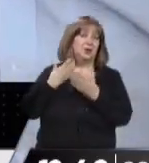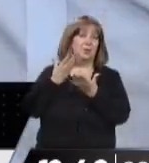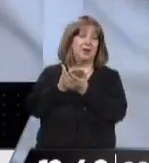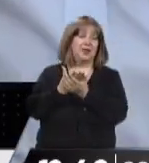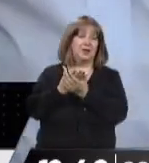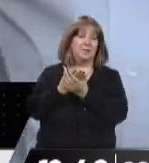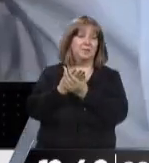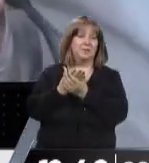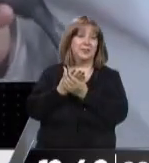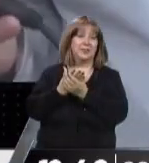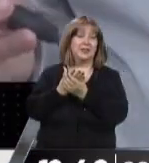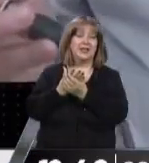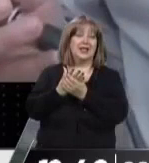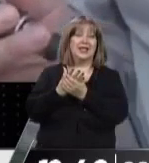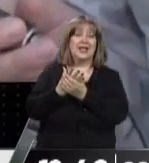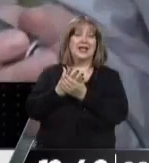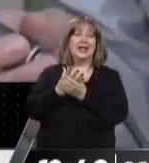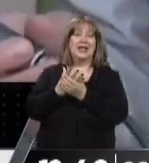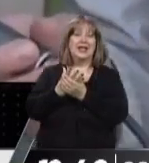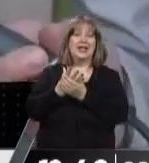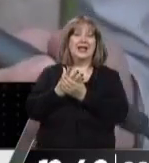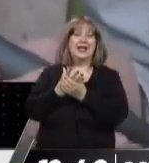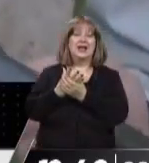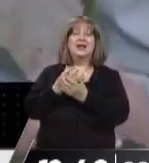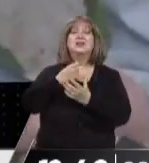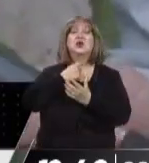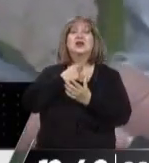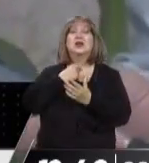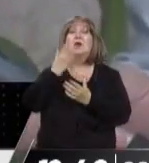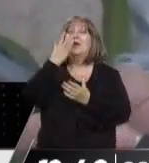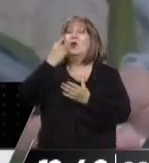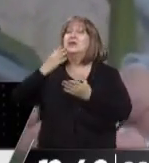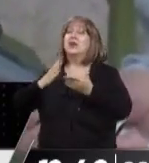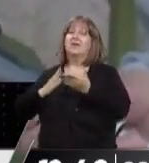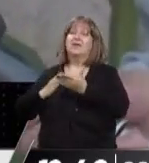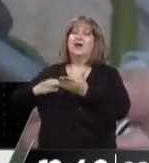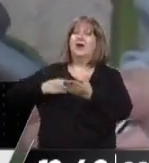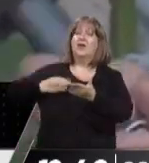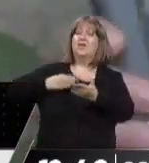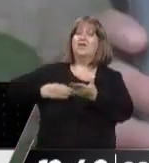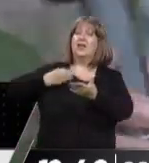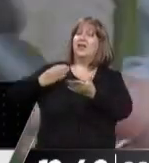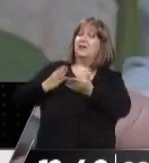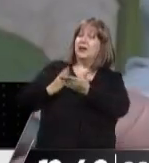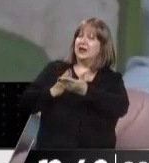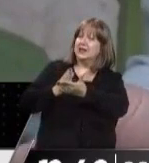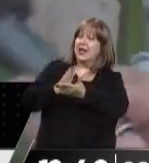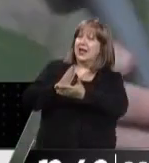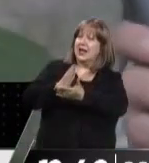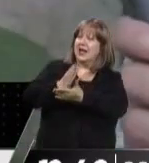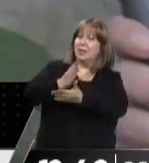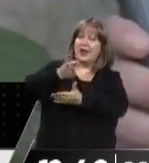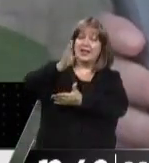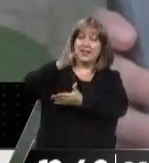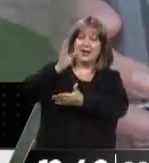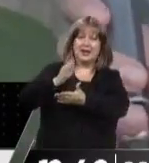Ahí está bien, a lo mejor más me tiene. Yo quiero ser vena eterna. Vena eterna, como nosotros, Señor. Vida eterna. Bueno, el